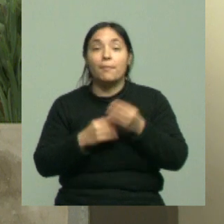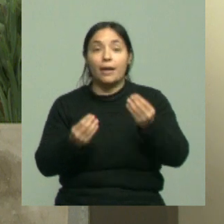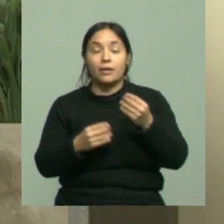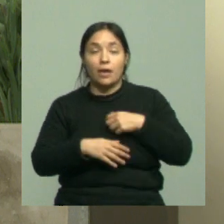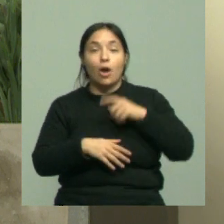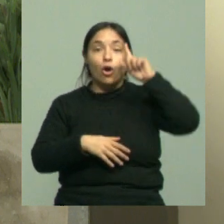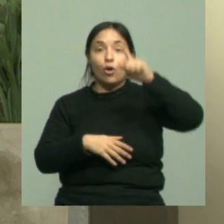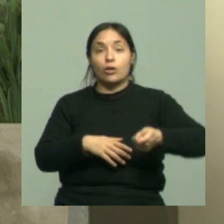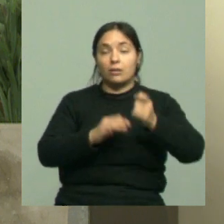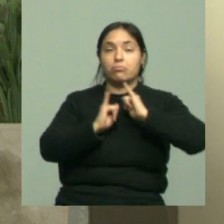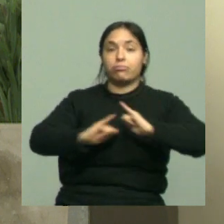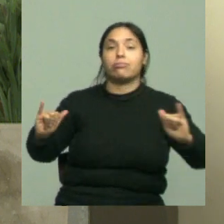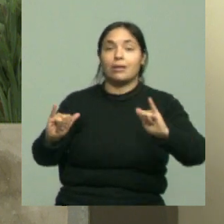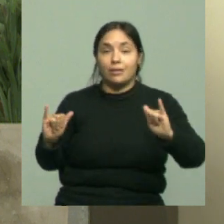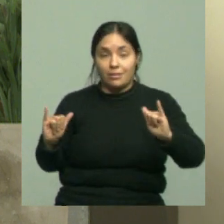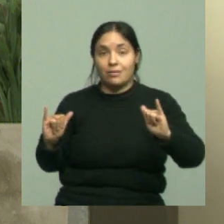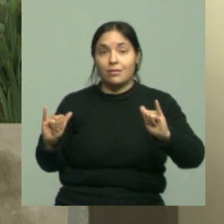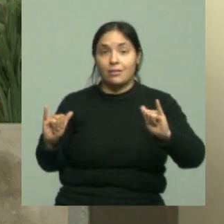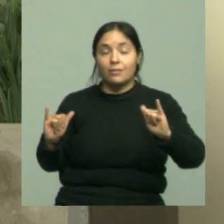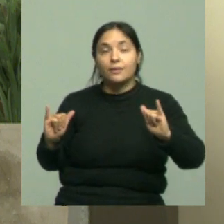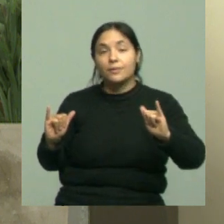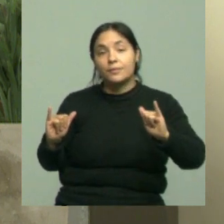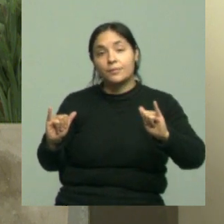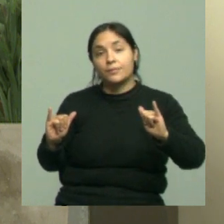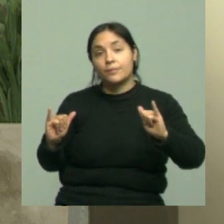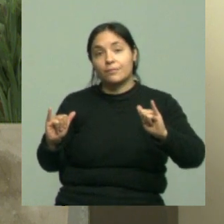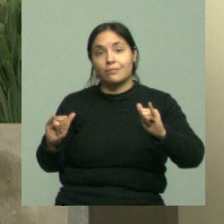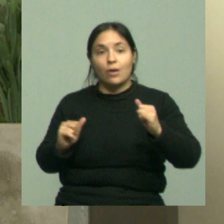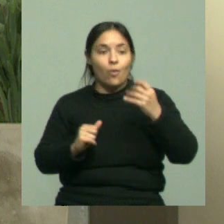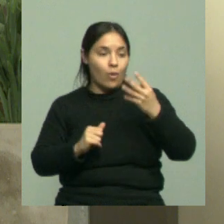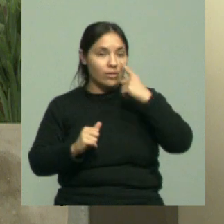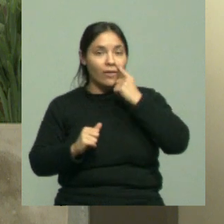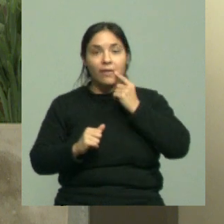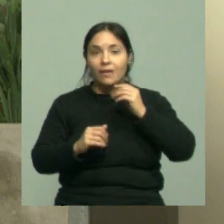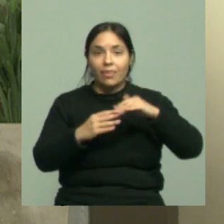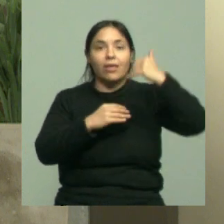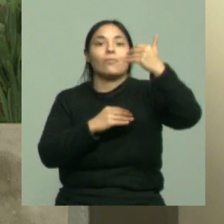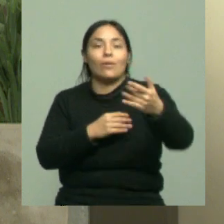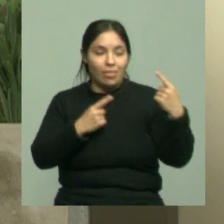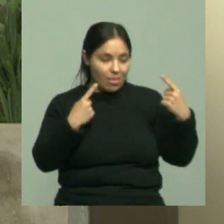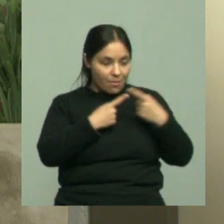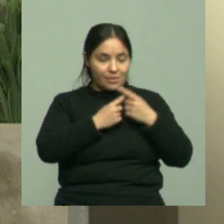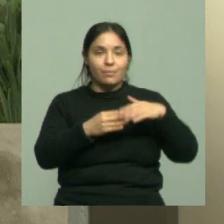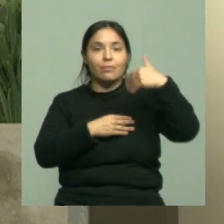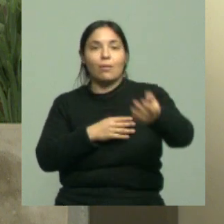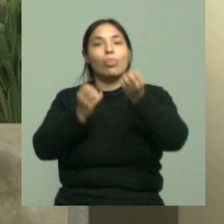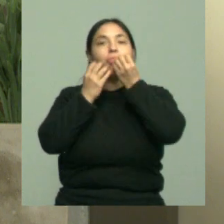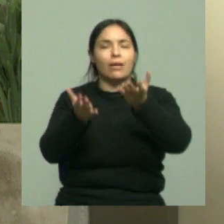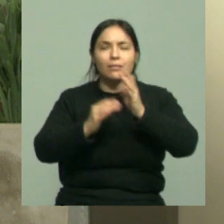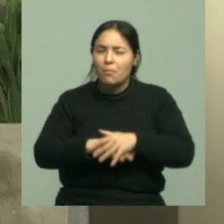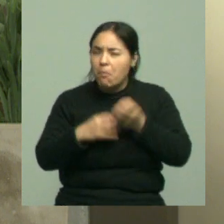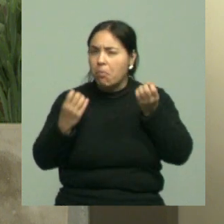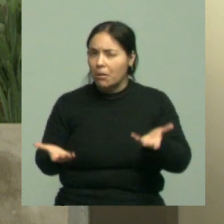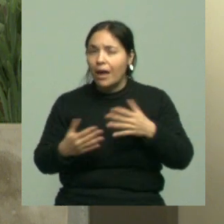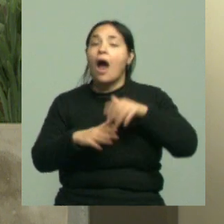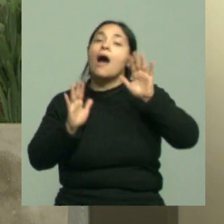se manifestara, se pronunciara justamente 4 o 5 días después de lo que fue el debate. Hay que estar atentos a lo que